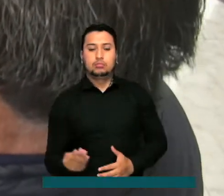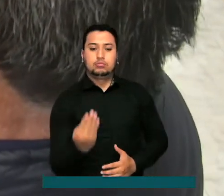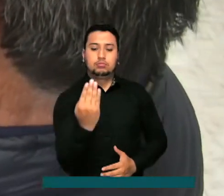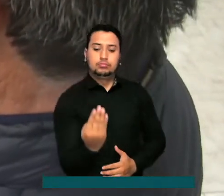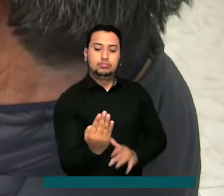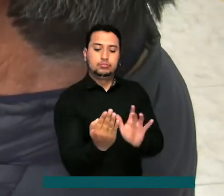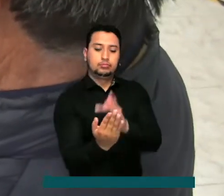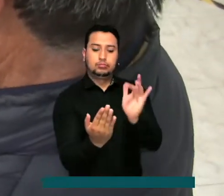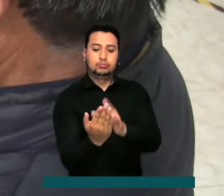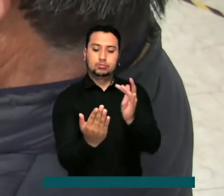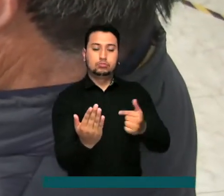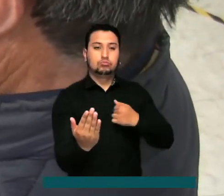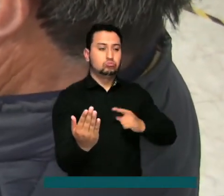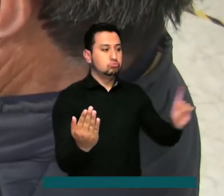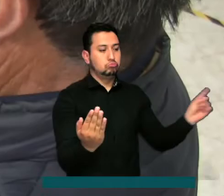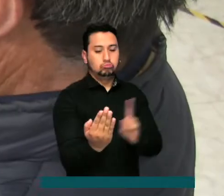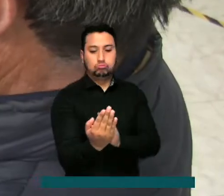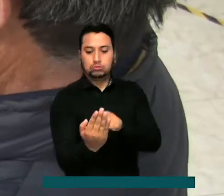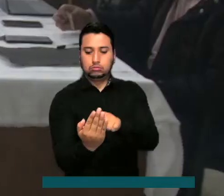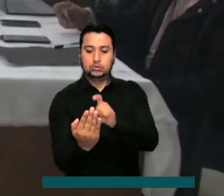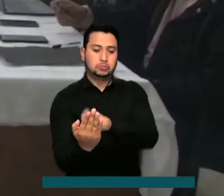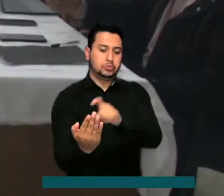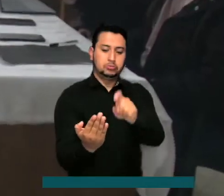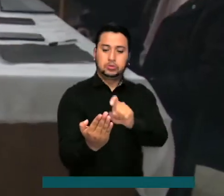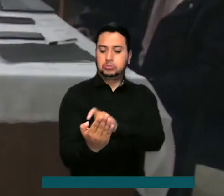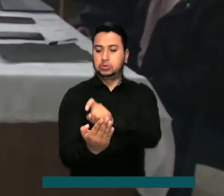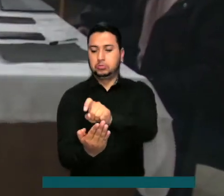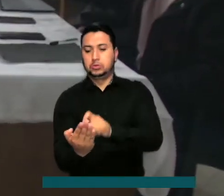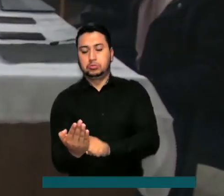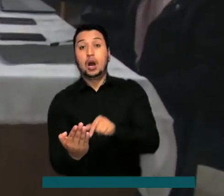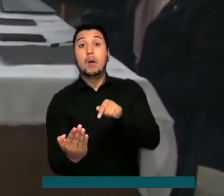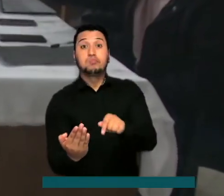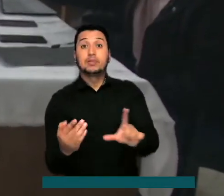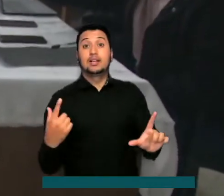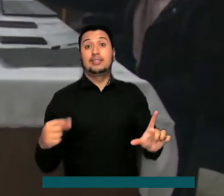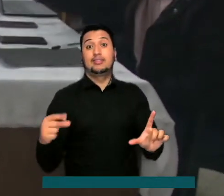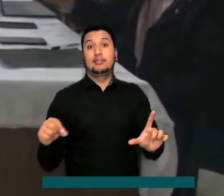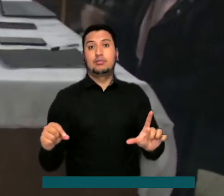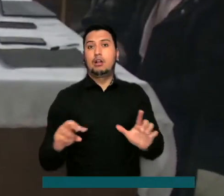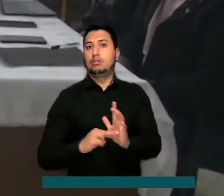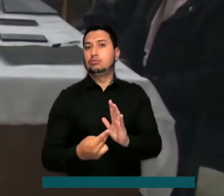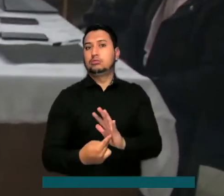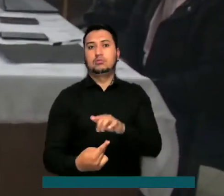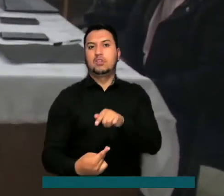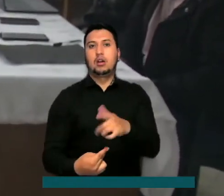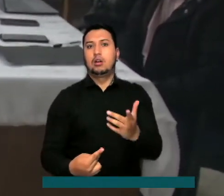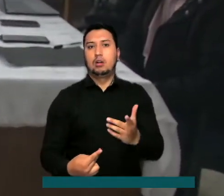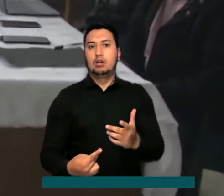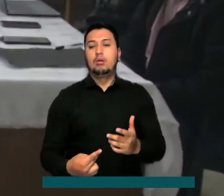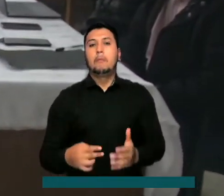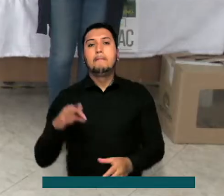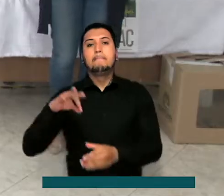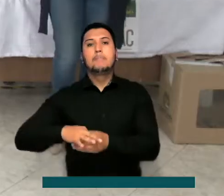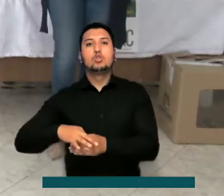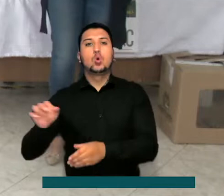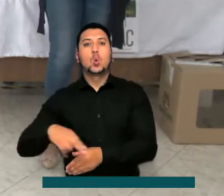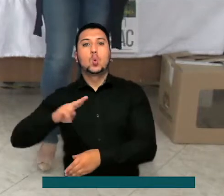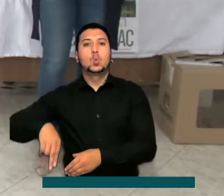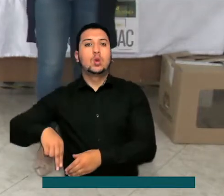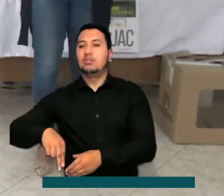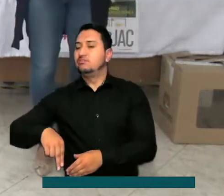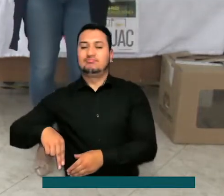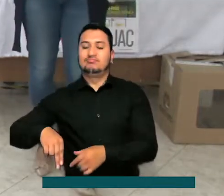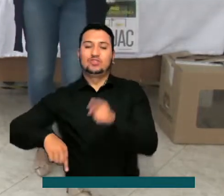elegir el candidato de su preferencia la herramienta por ser digital garantiza 100 por ciento de efectividad eliminando el voto nulo este